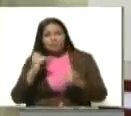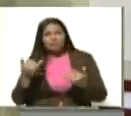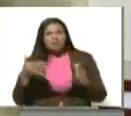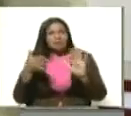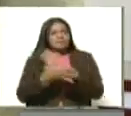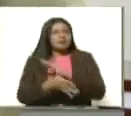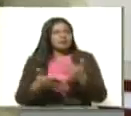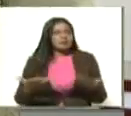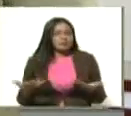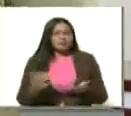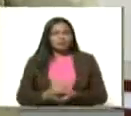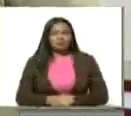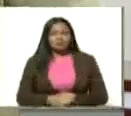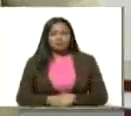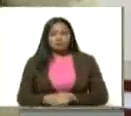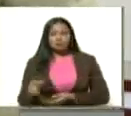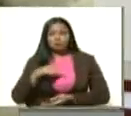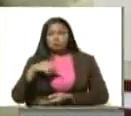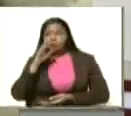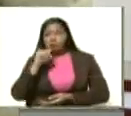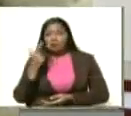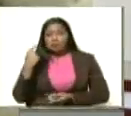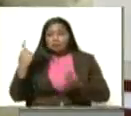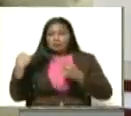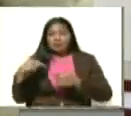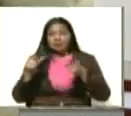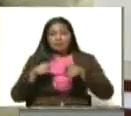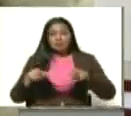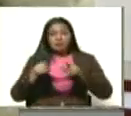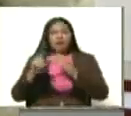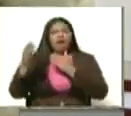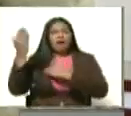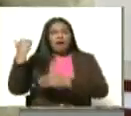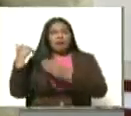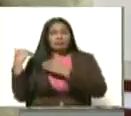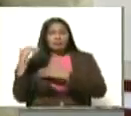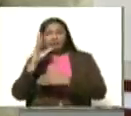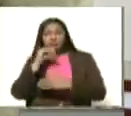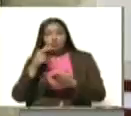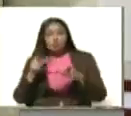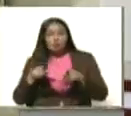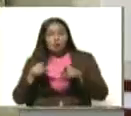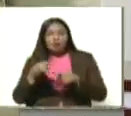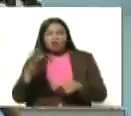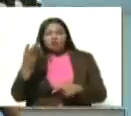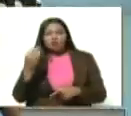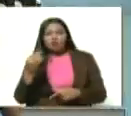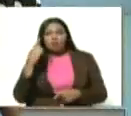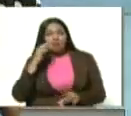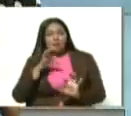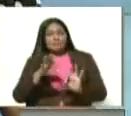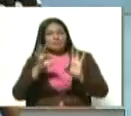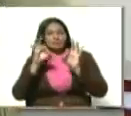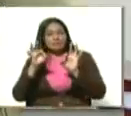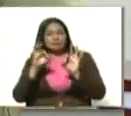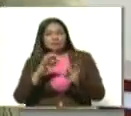ocurre? Que al no contar con estos espacios anteriormente, no tenemos unas cifras, como quien dice,